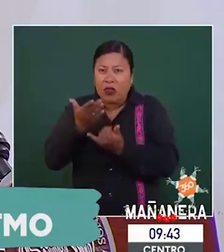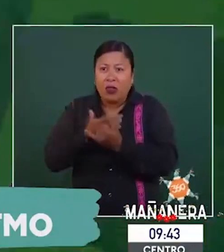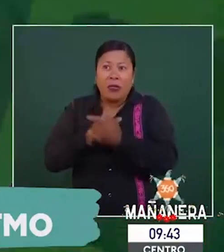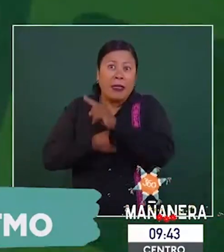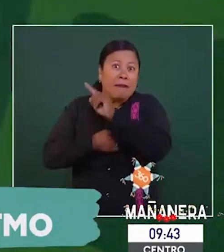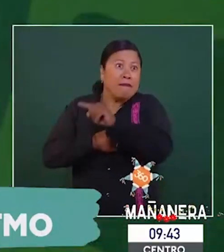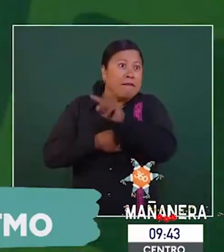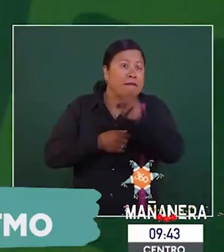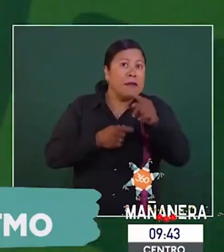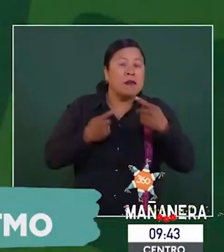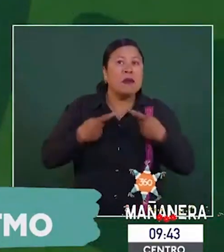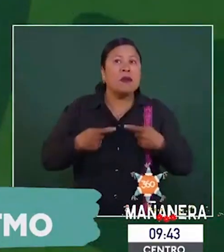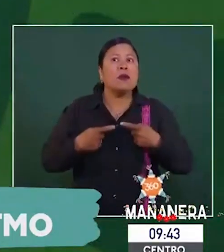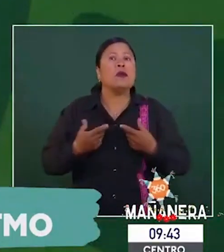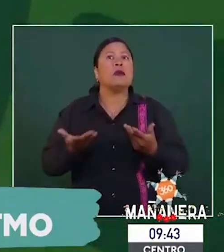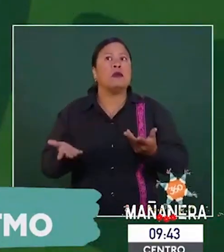mundo